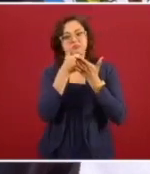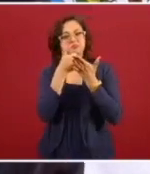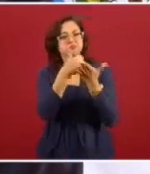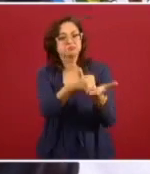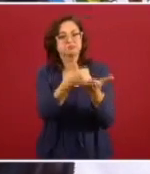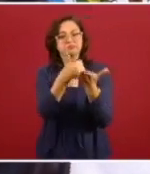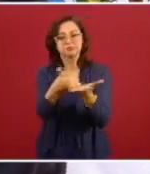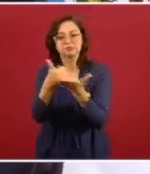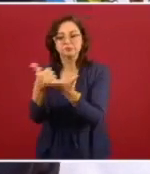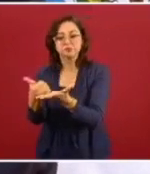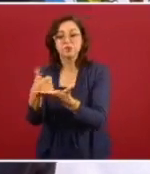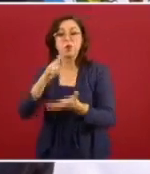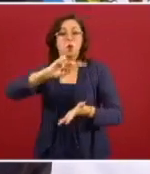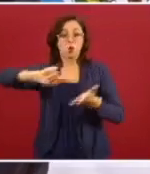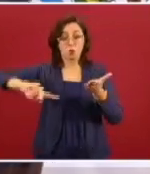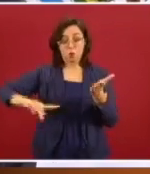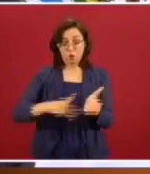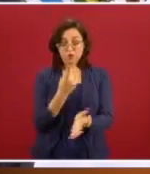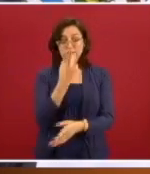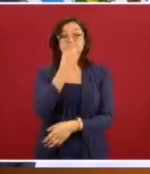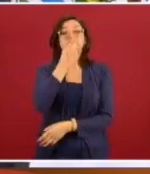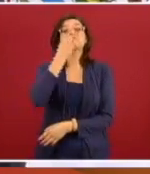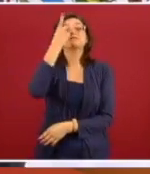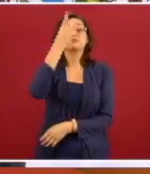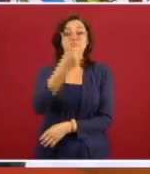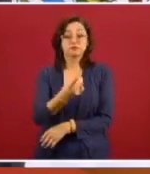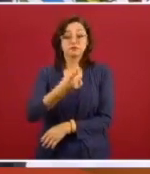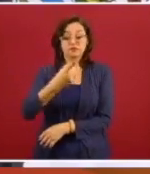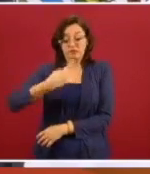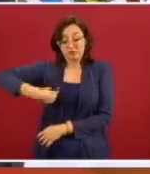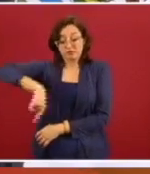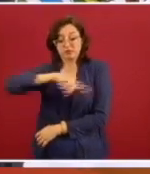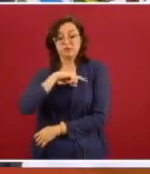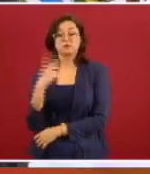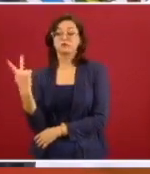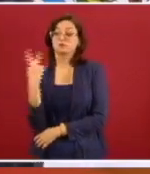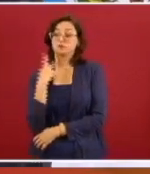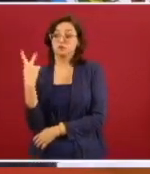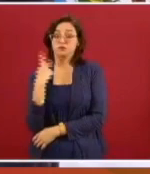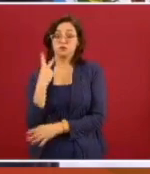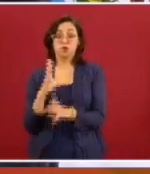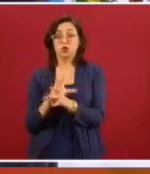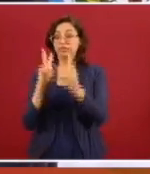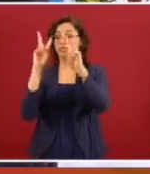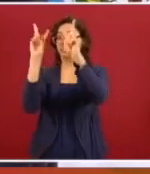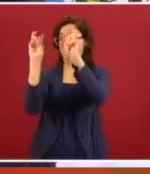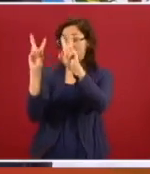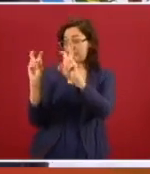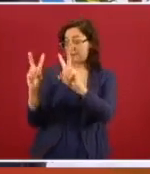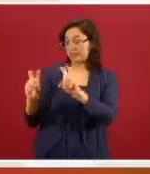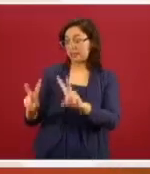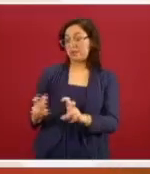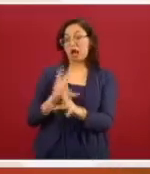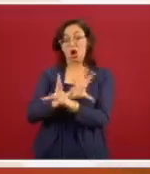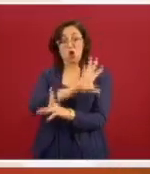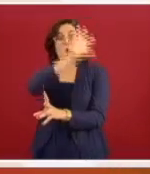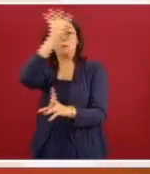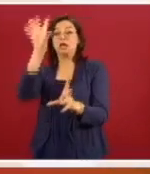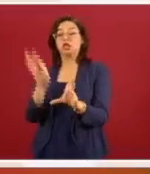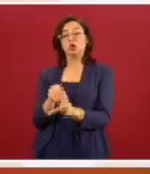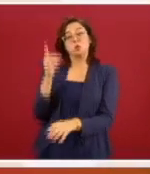Reitero, los políticos no somos todólogos, sábelo